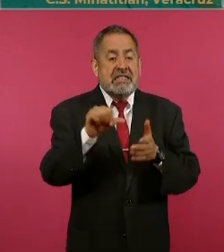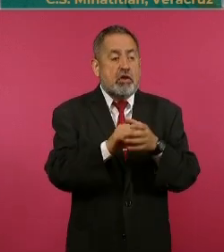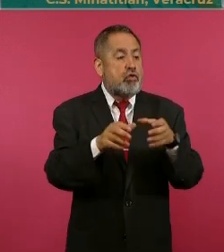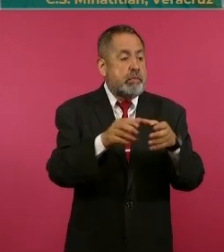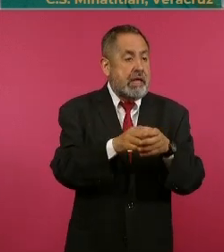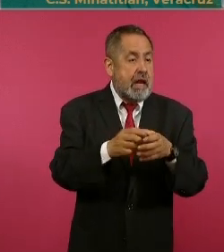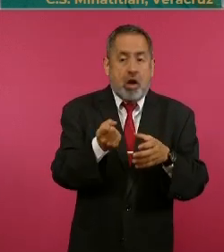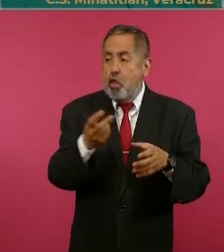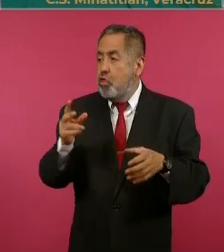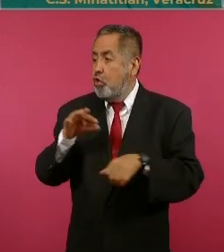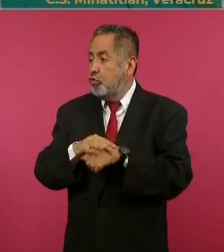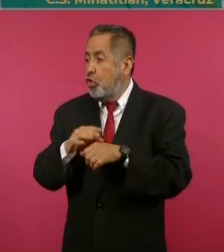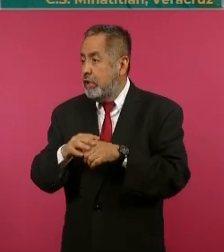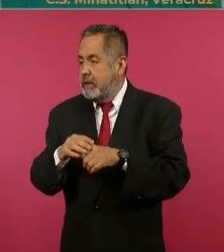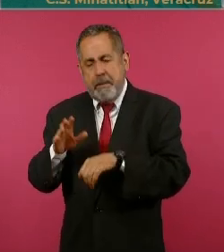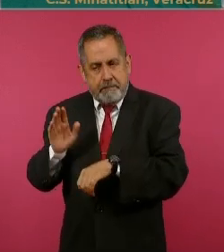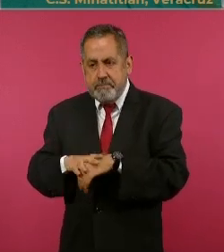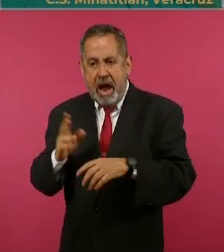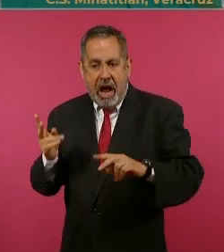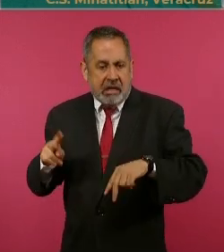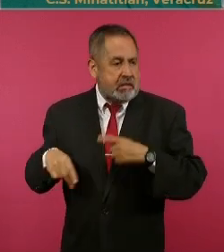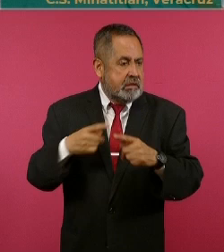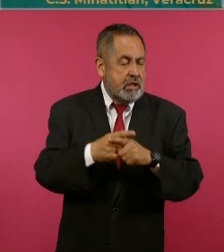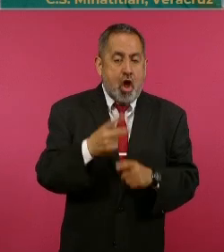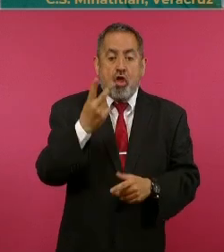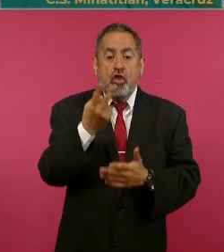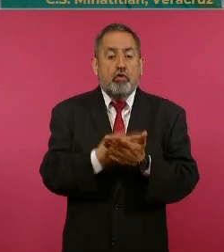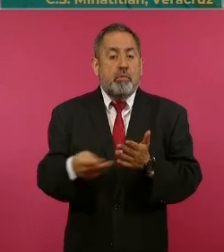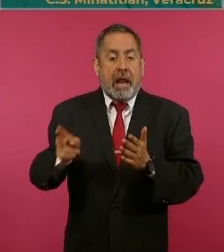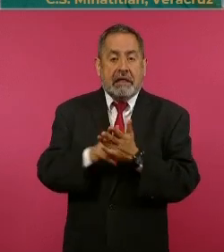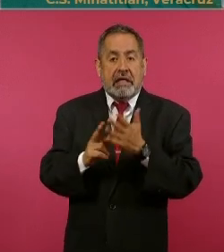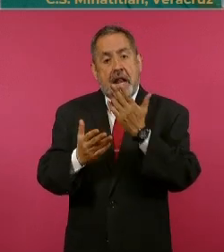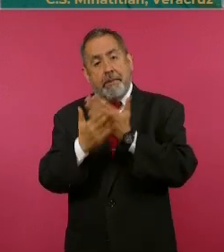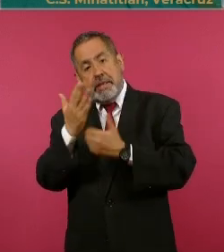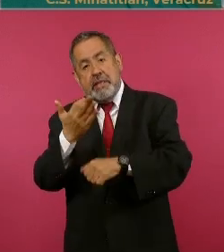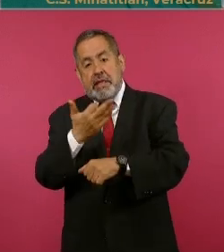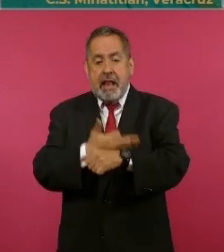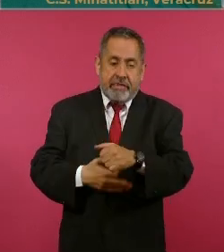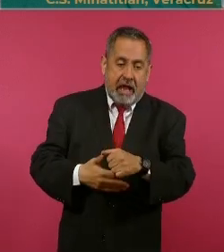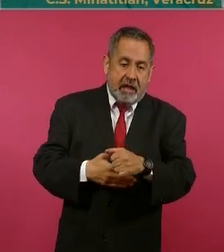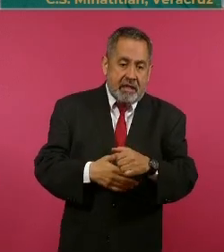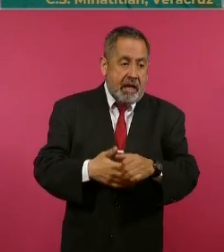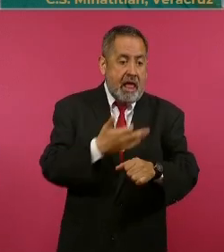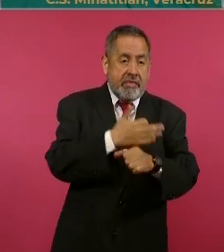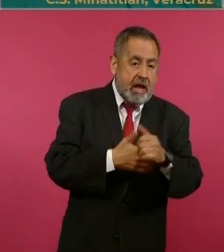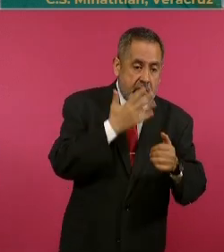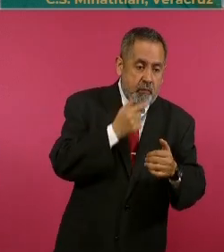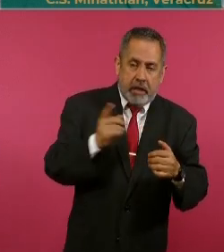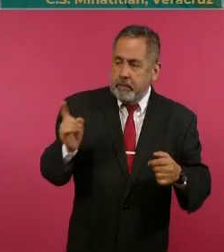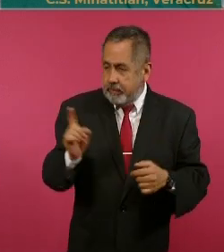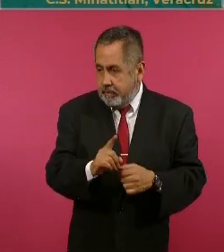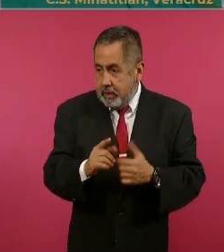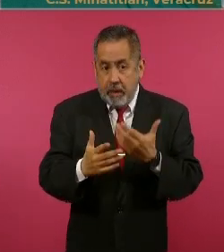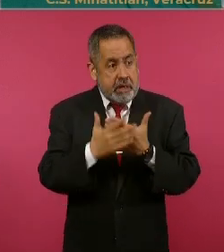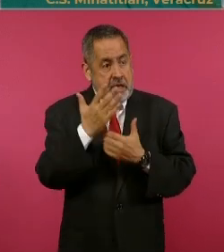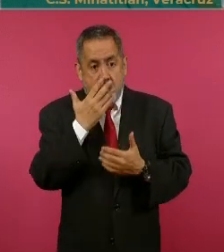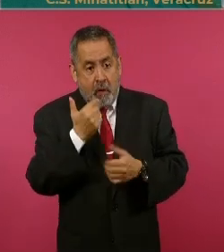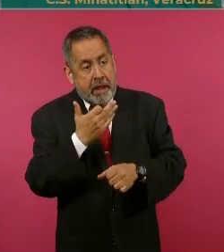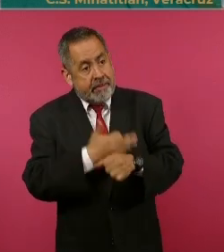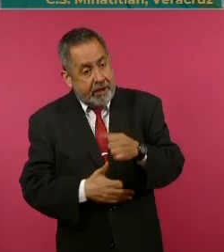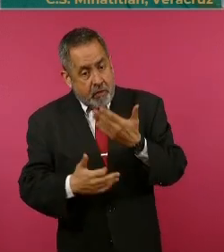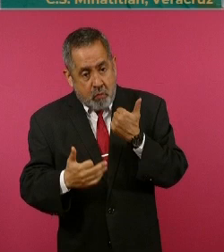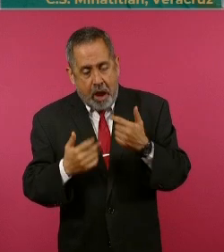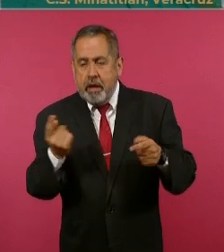cubriendo las 2 plazas que estaban quizá vacantes o que se estaban atendiendo en algunos lugares con médicos pasantes. Ahora